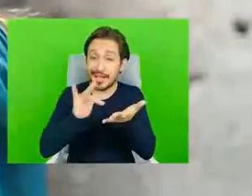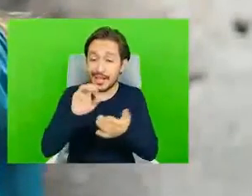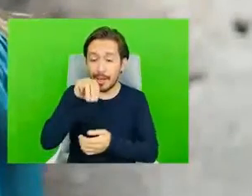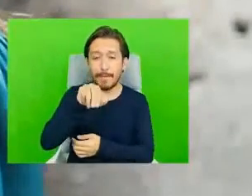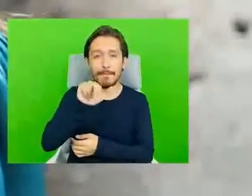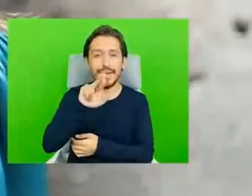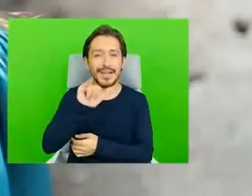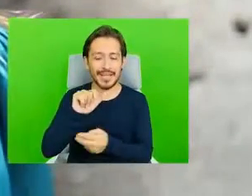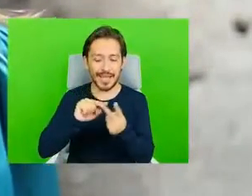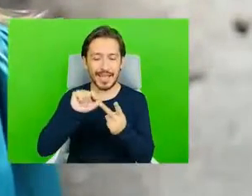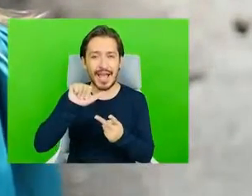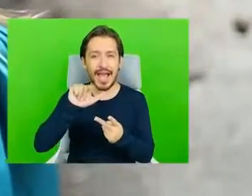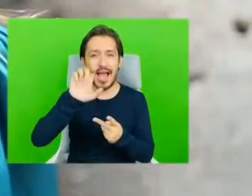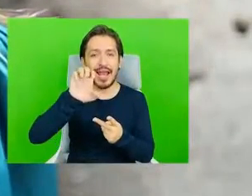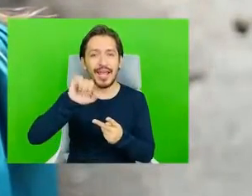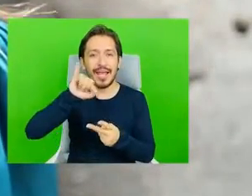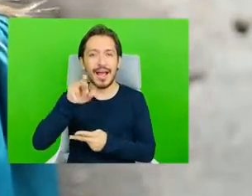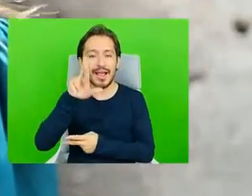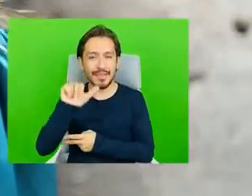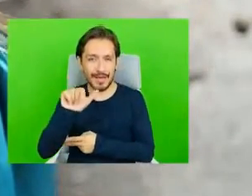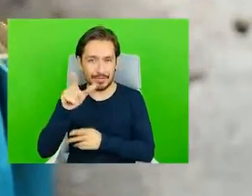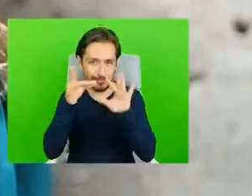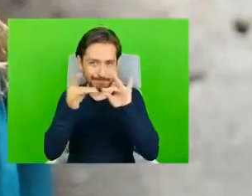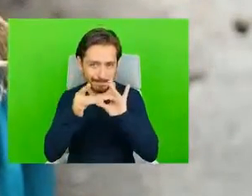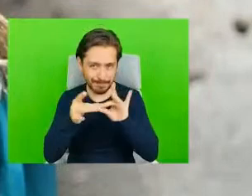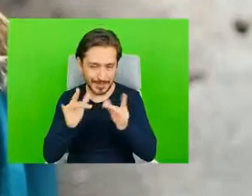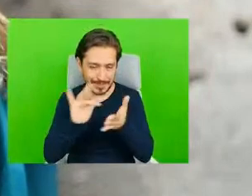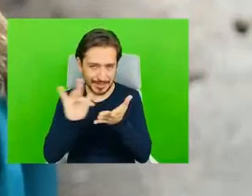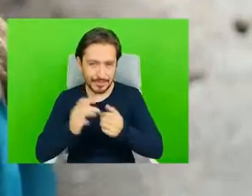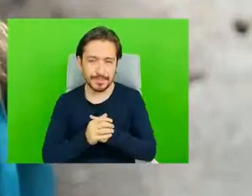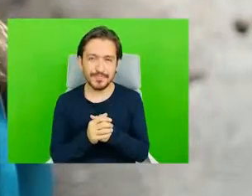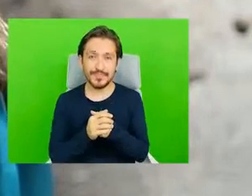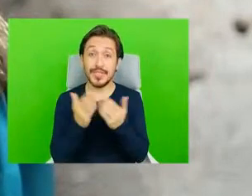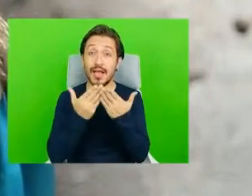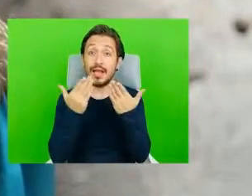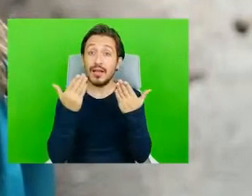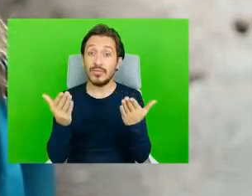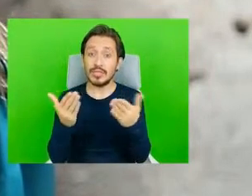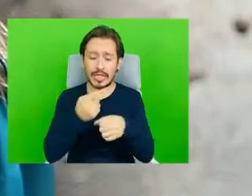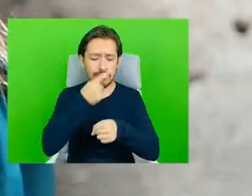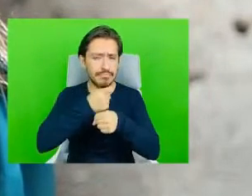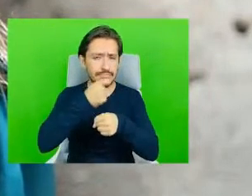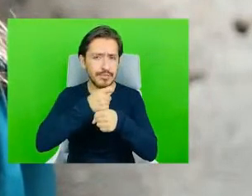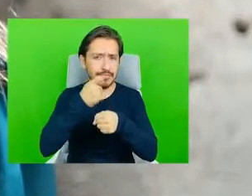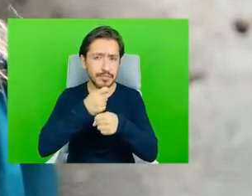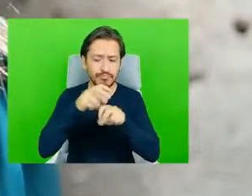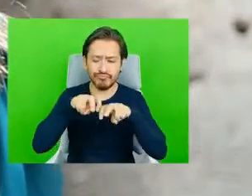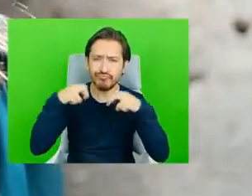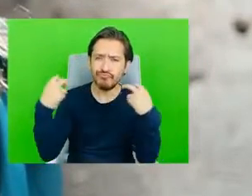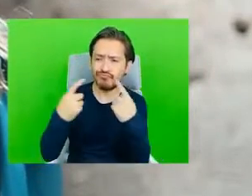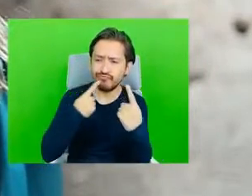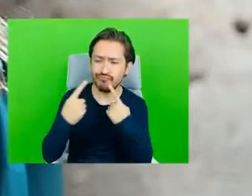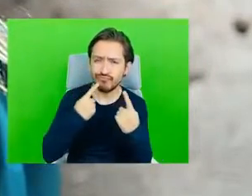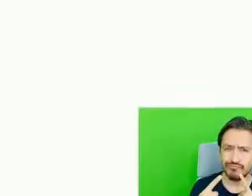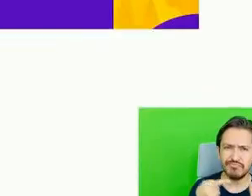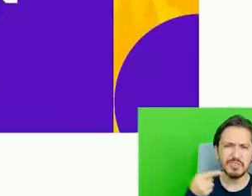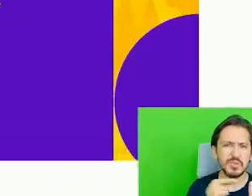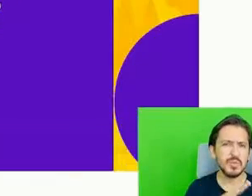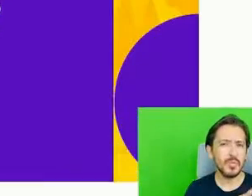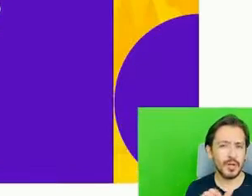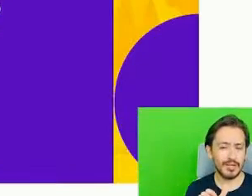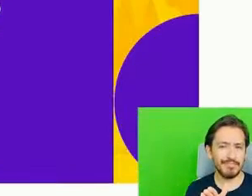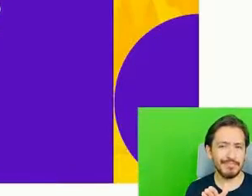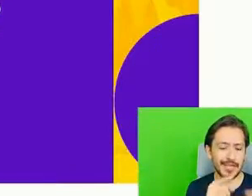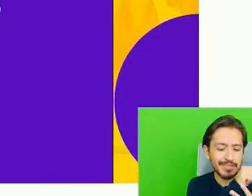Muchas gracias, María y Alejandra, por sus palabras. En este momento vamos a arrancar con el primer panel del encuentro. Un panel dedicado